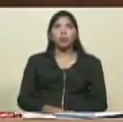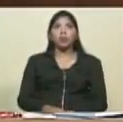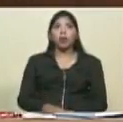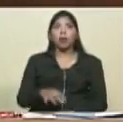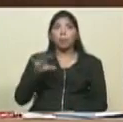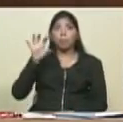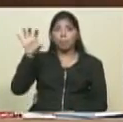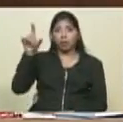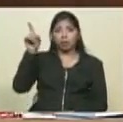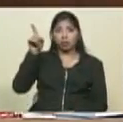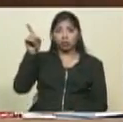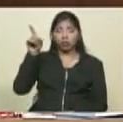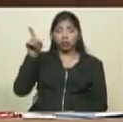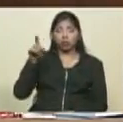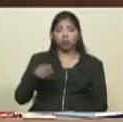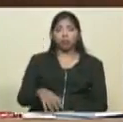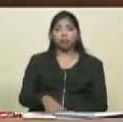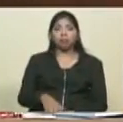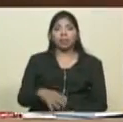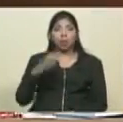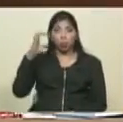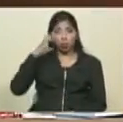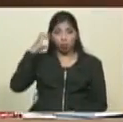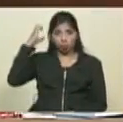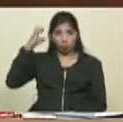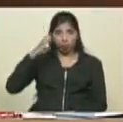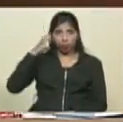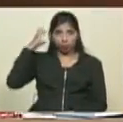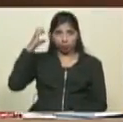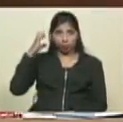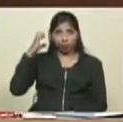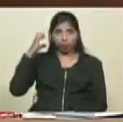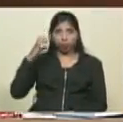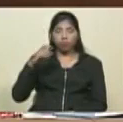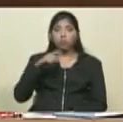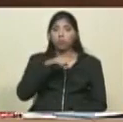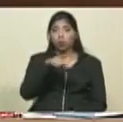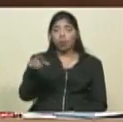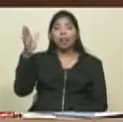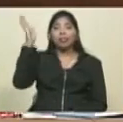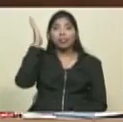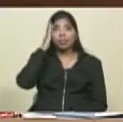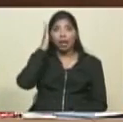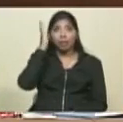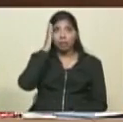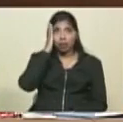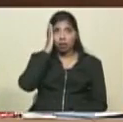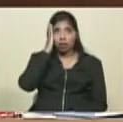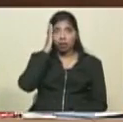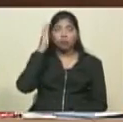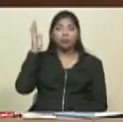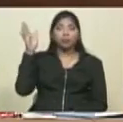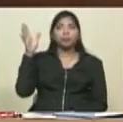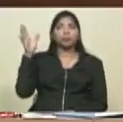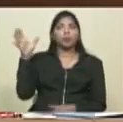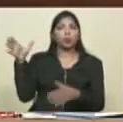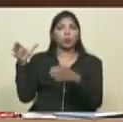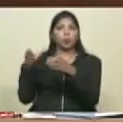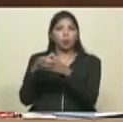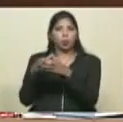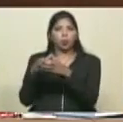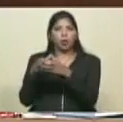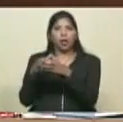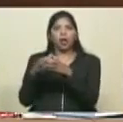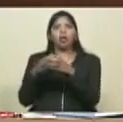una sesión del Parlamento Europeo. Debe el país conocer que que el Parlamento Europeo está conformado por